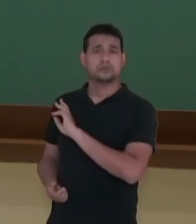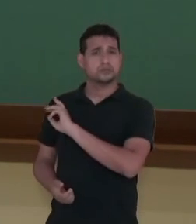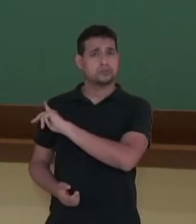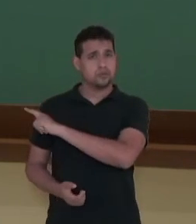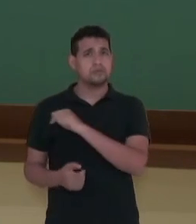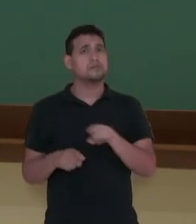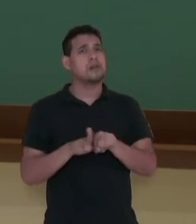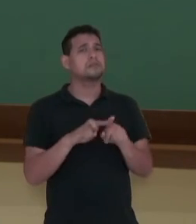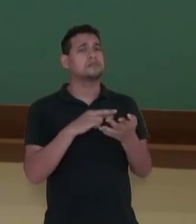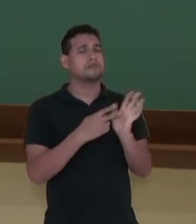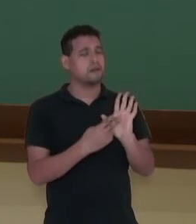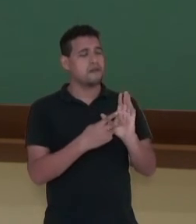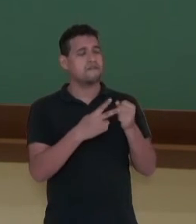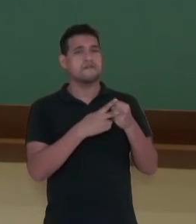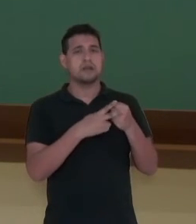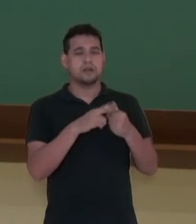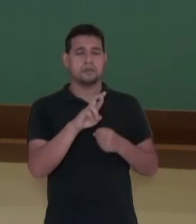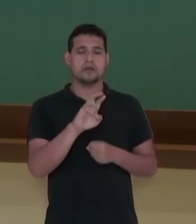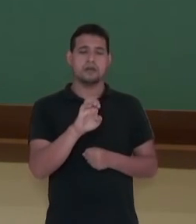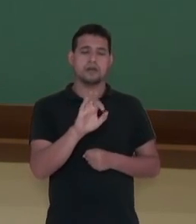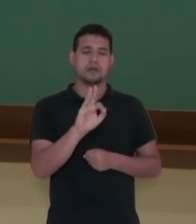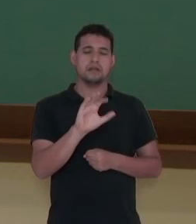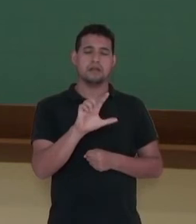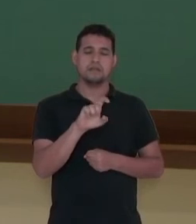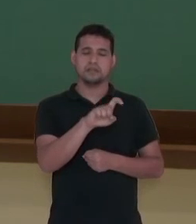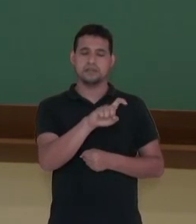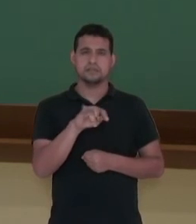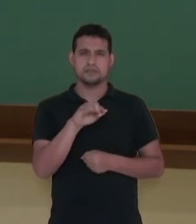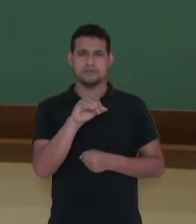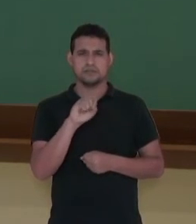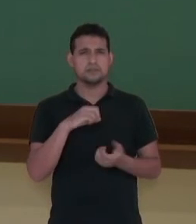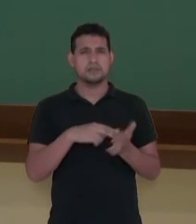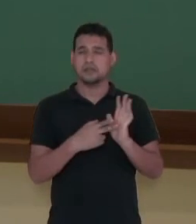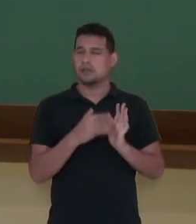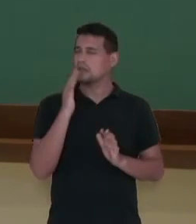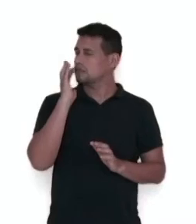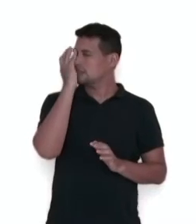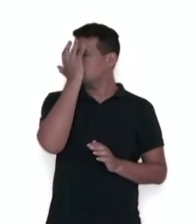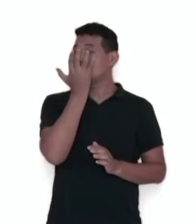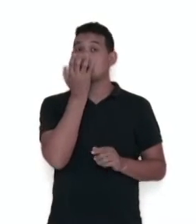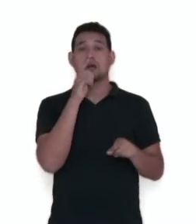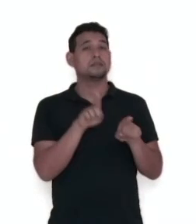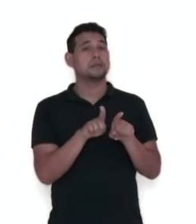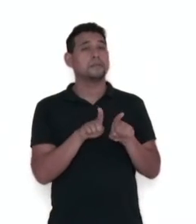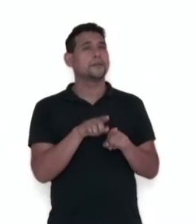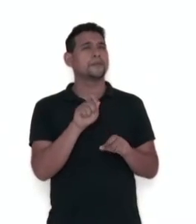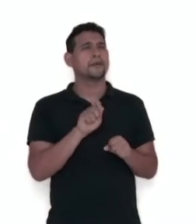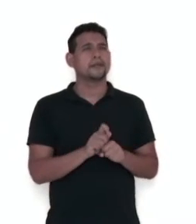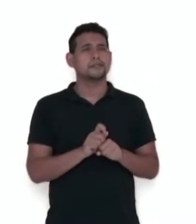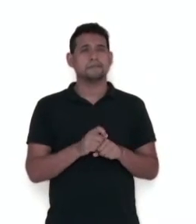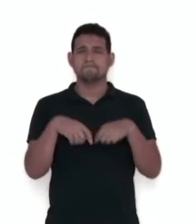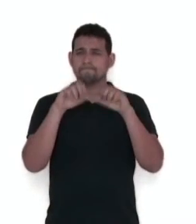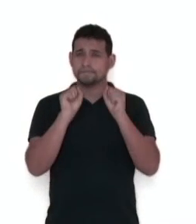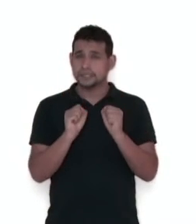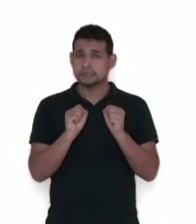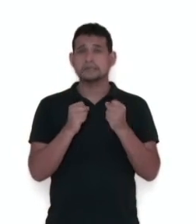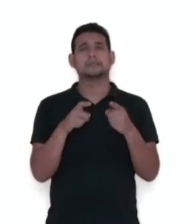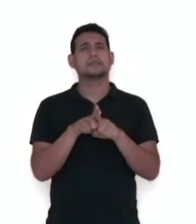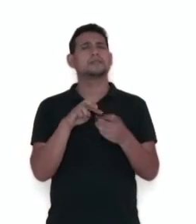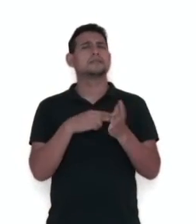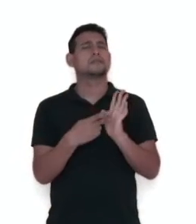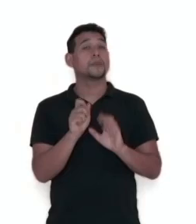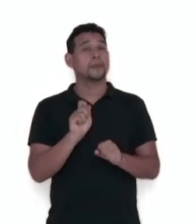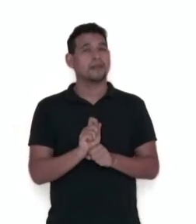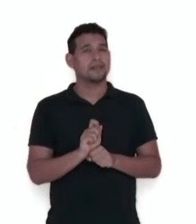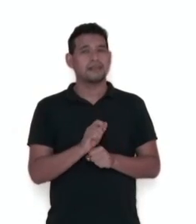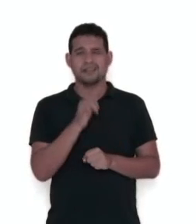reflexivos. Entonces tenemos anidarse, enamorarse y escurrirse. Yo